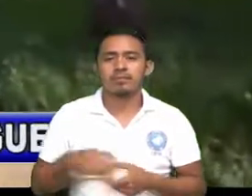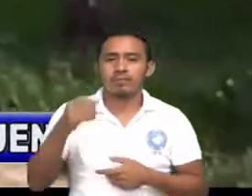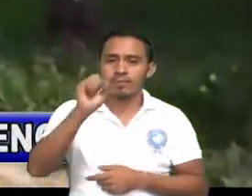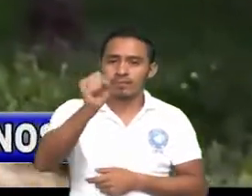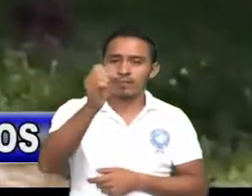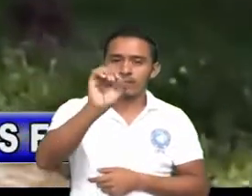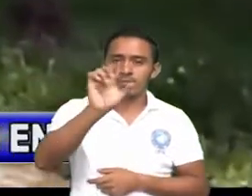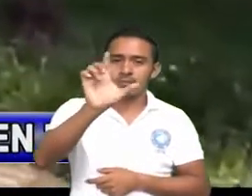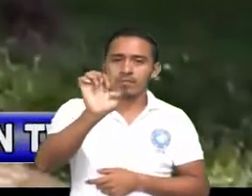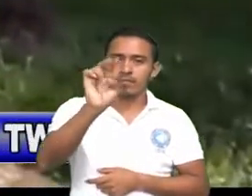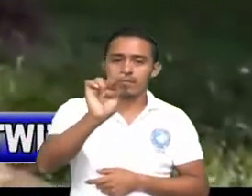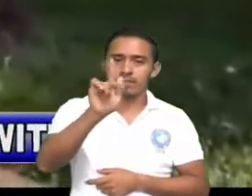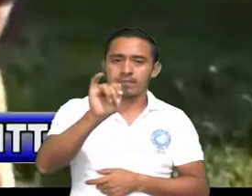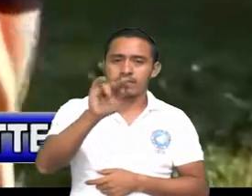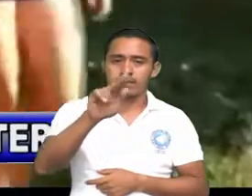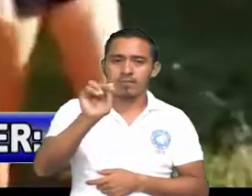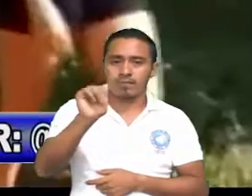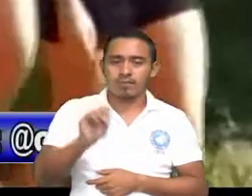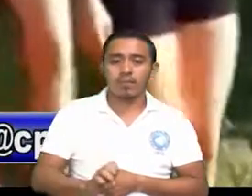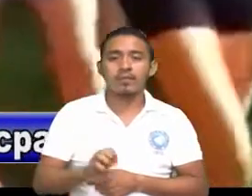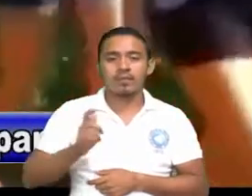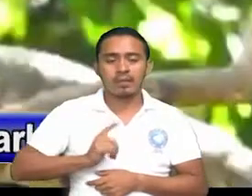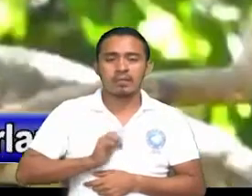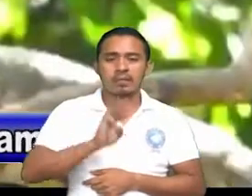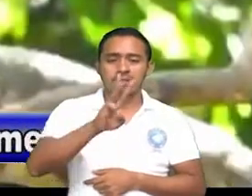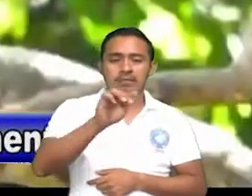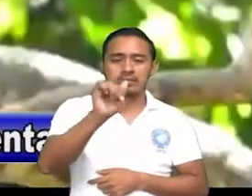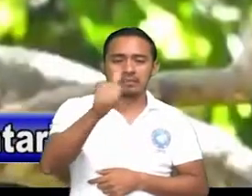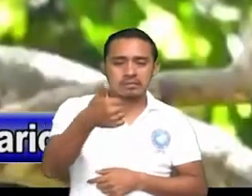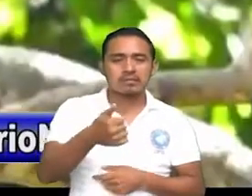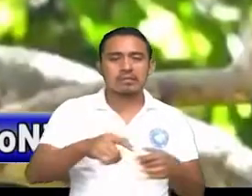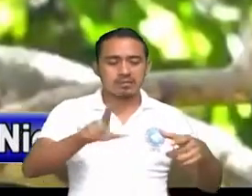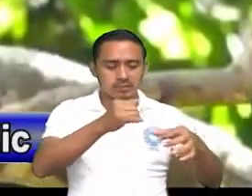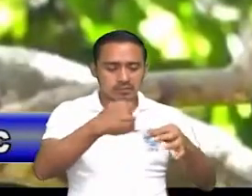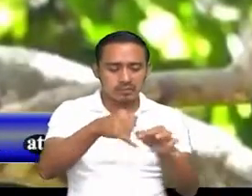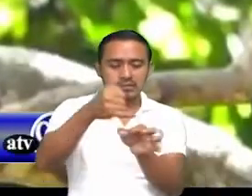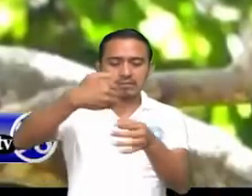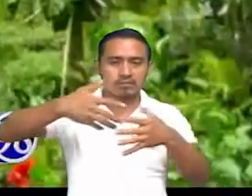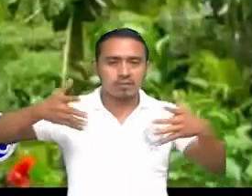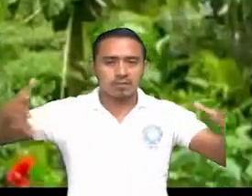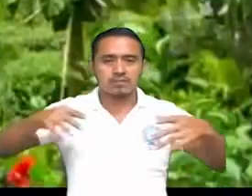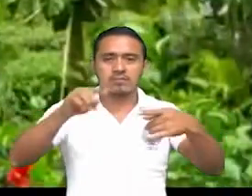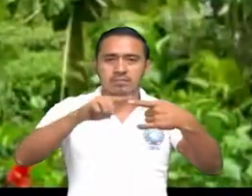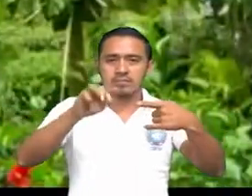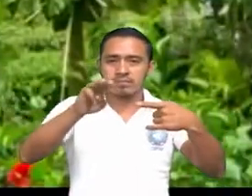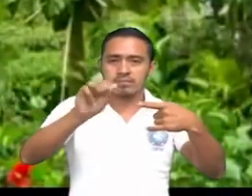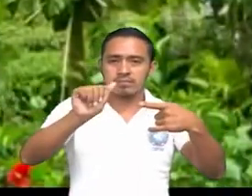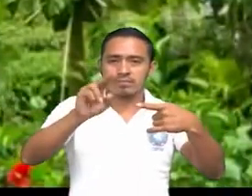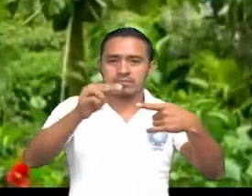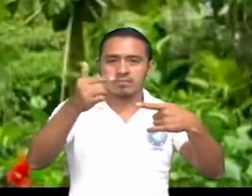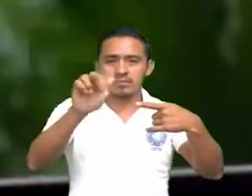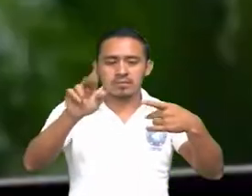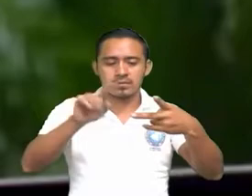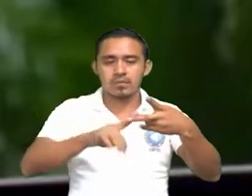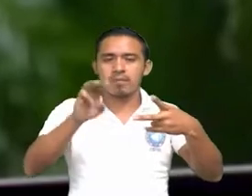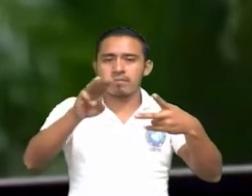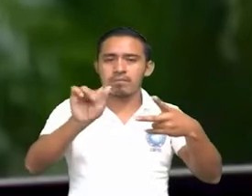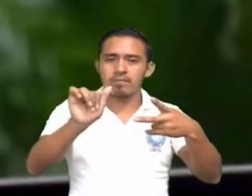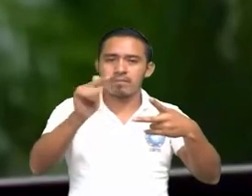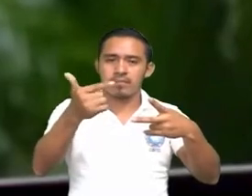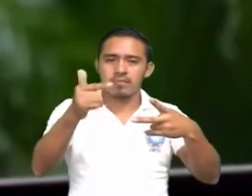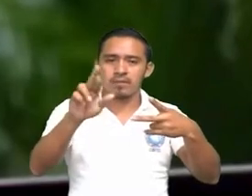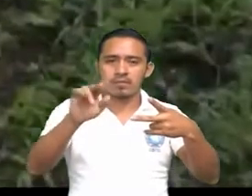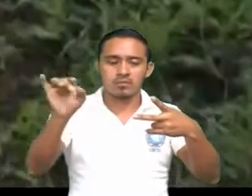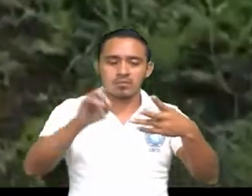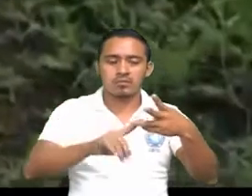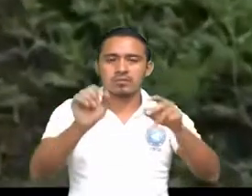Surlentiname está compuesto por 36 islas e islotes, siendo las más grandes Isla Mancarrón, Isla Mancarroncito, Isla